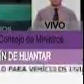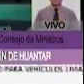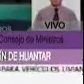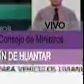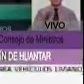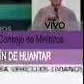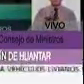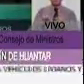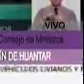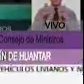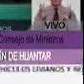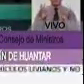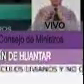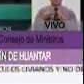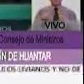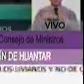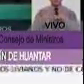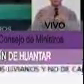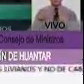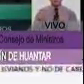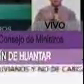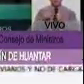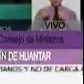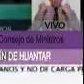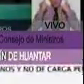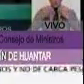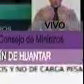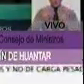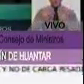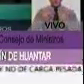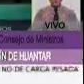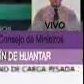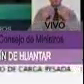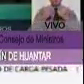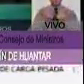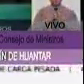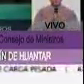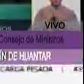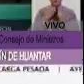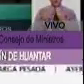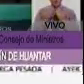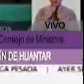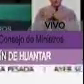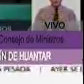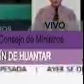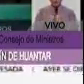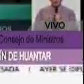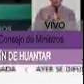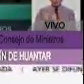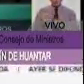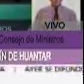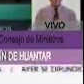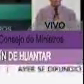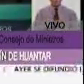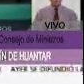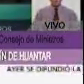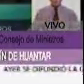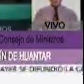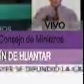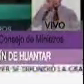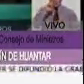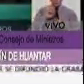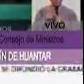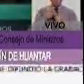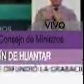y esa reunión se realizó con el objeto de articular la defensa del Estado peruano ante